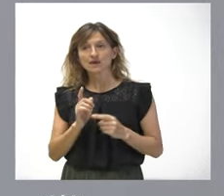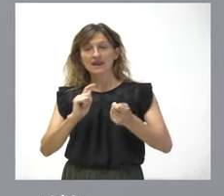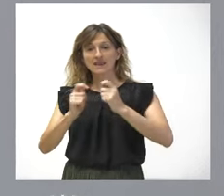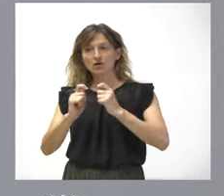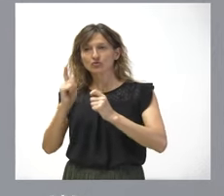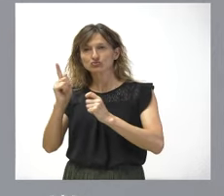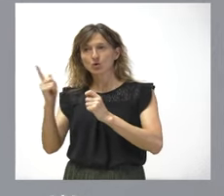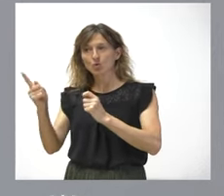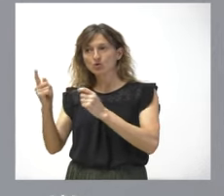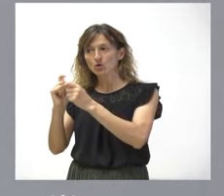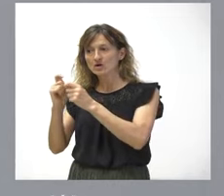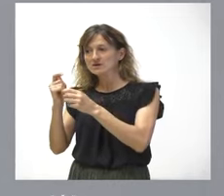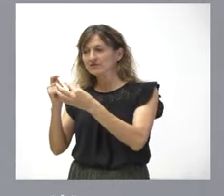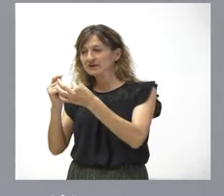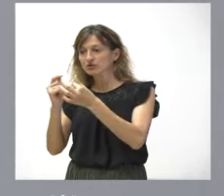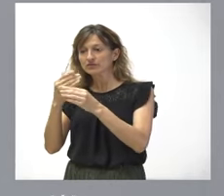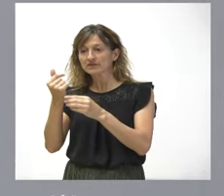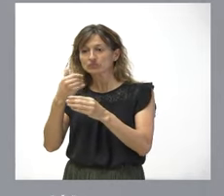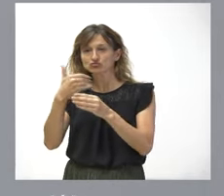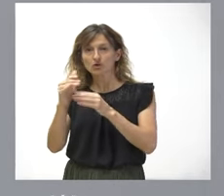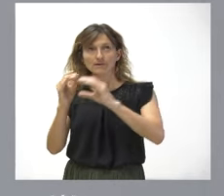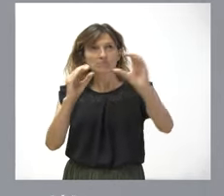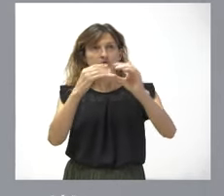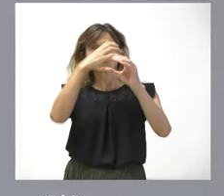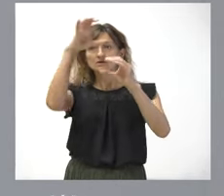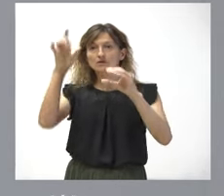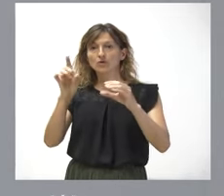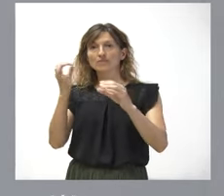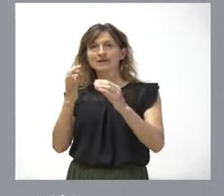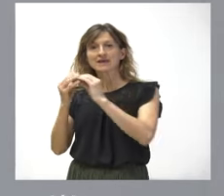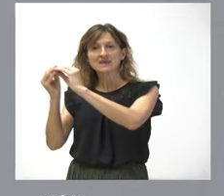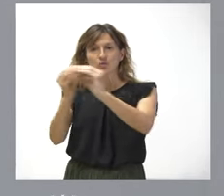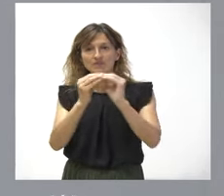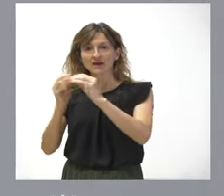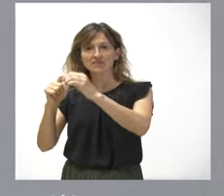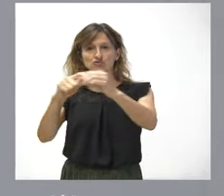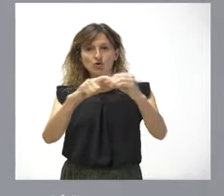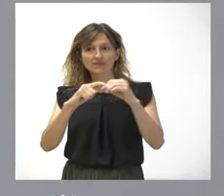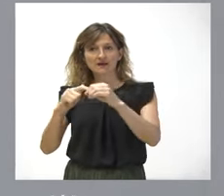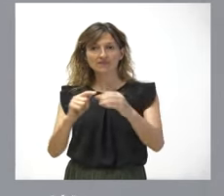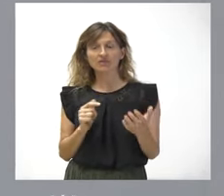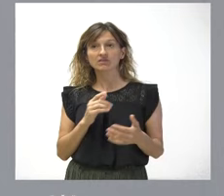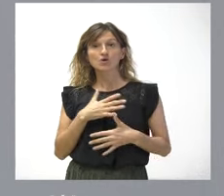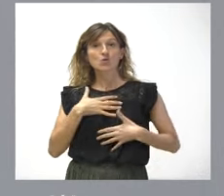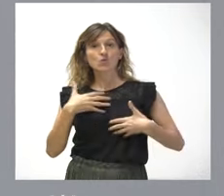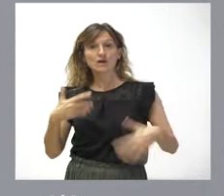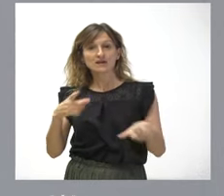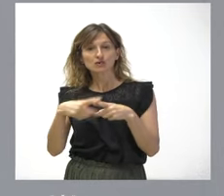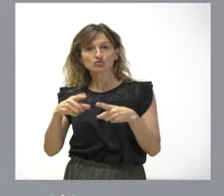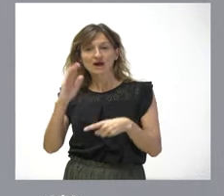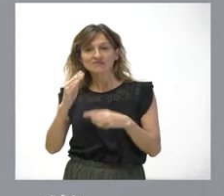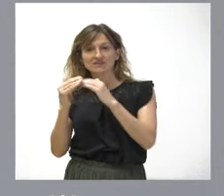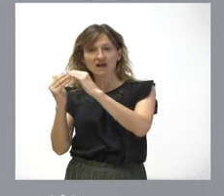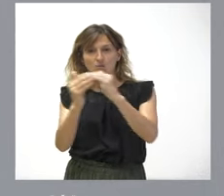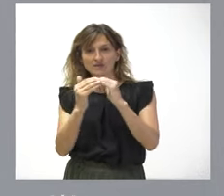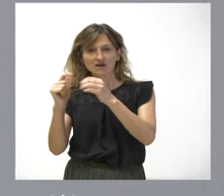con uno y lo que sobre se distribuye en el resto esto consiste en la igualdad y en la solidaridad y por tanto cualquier cosa que perjudique la igualdad